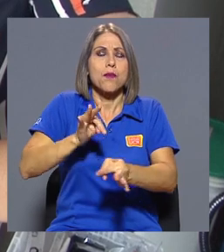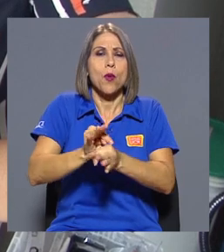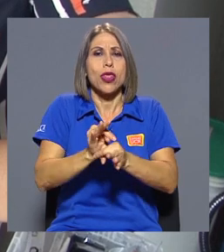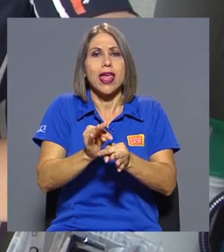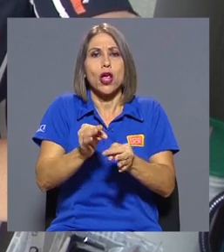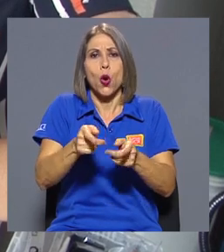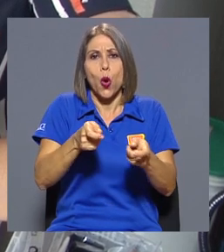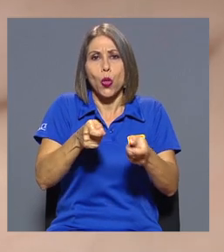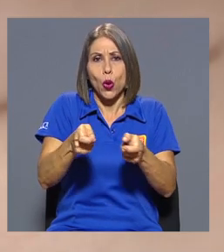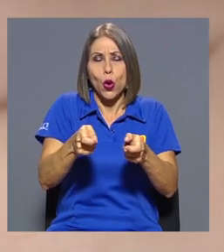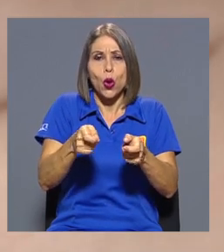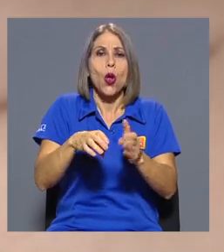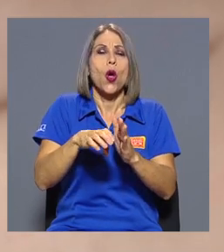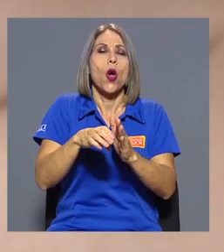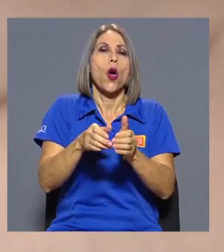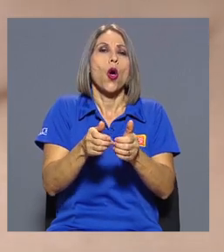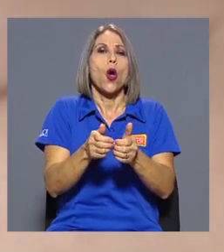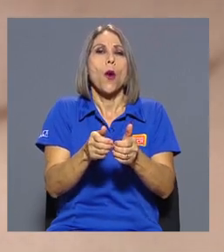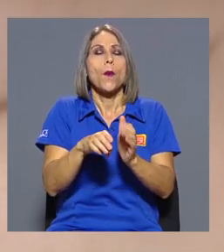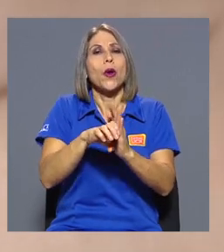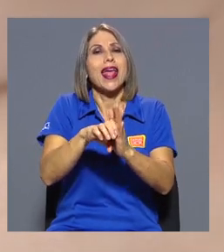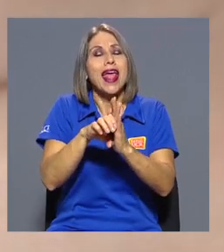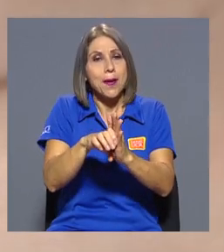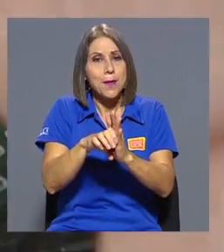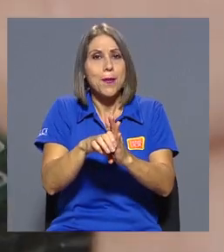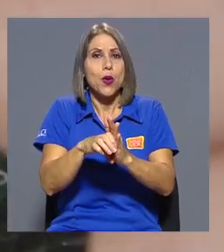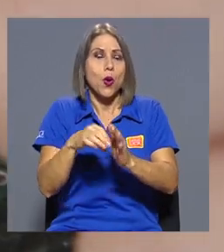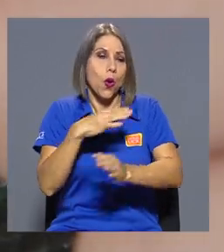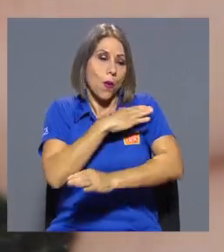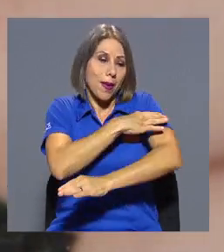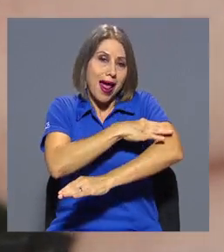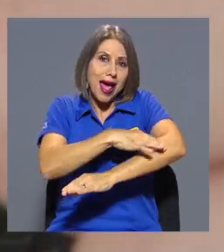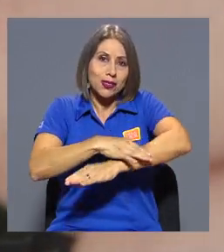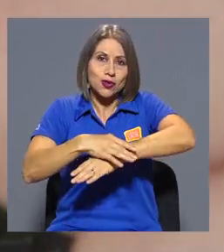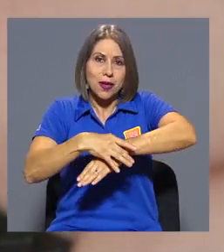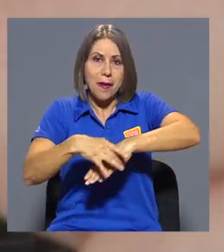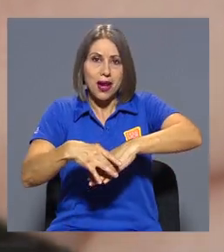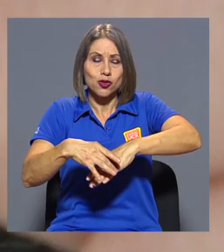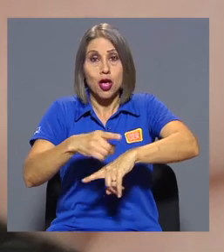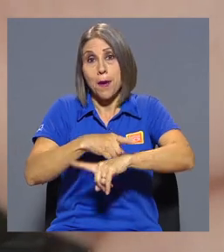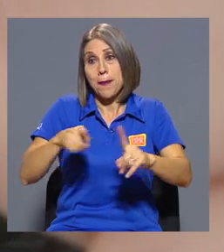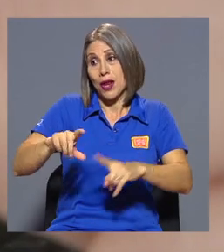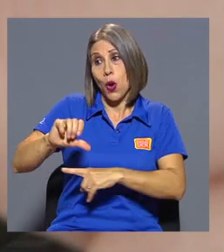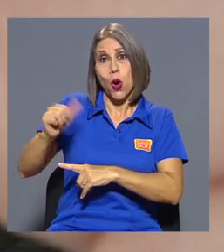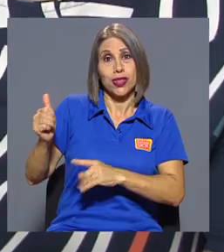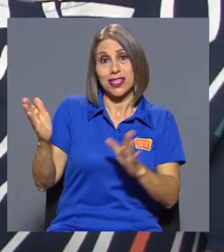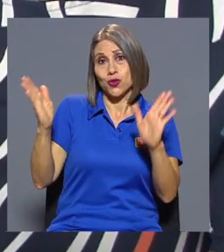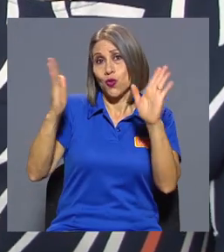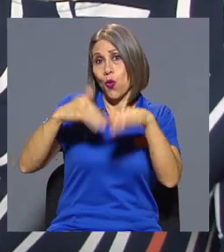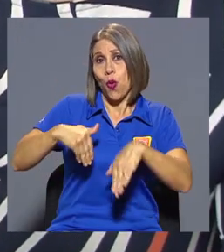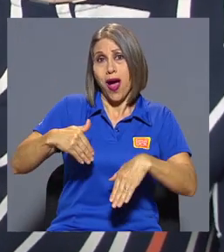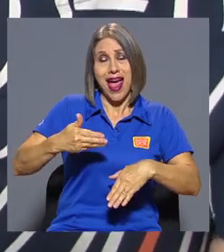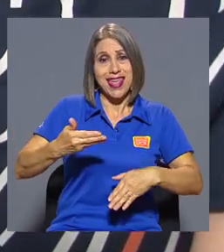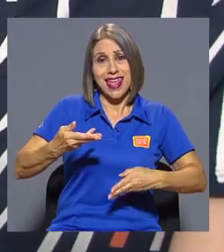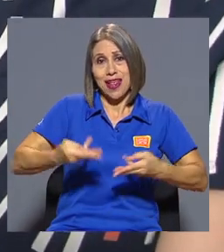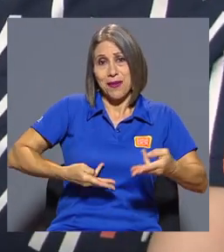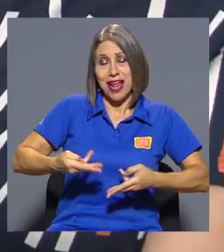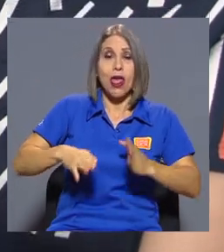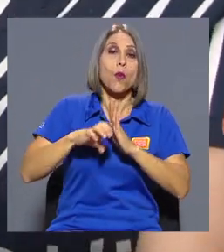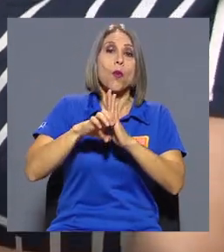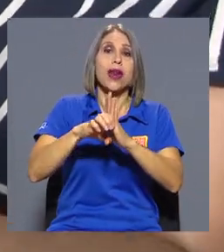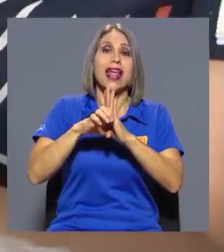control, como los brazos y las manos, mientras otras no existen en el mercado, como la